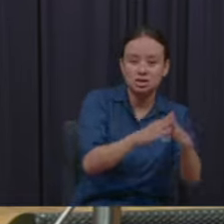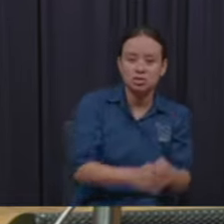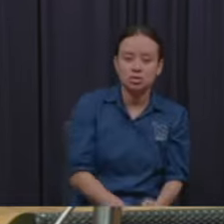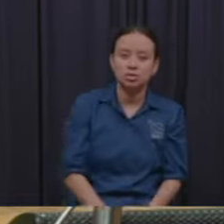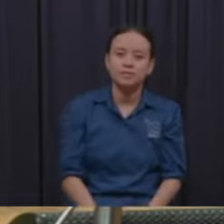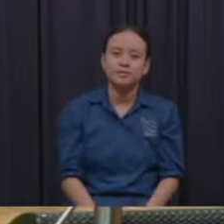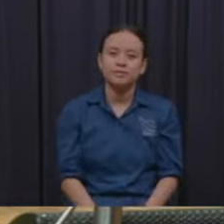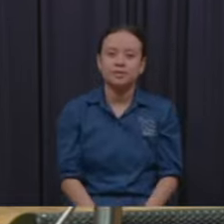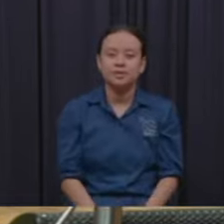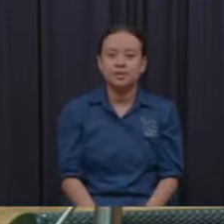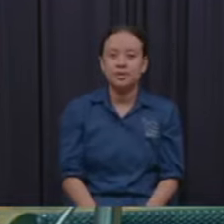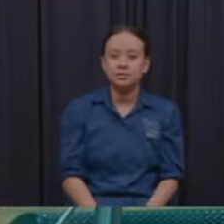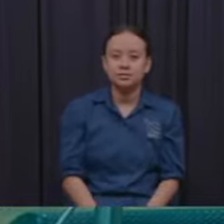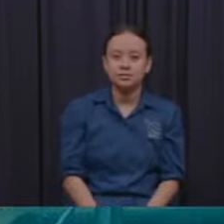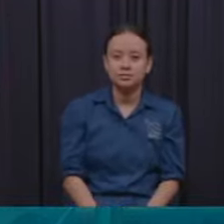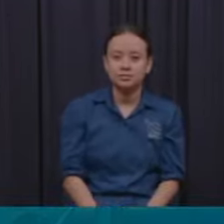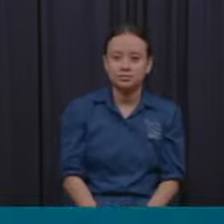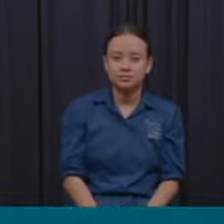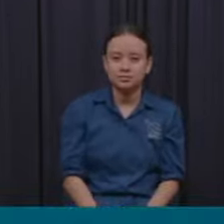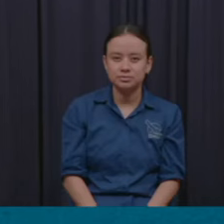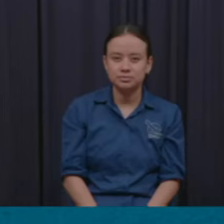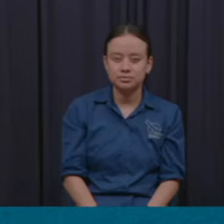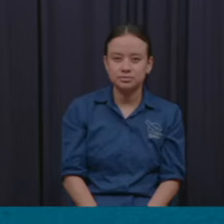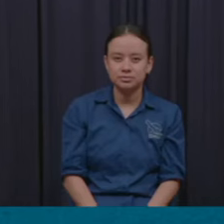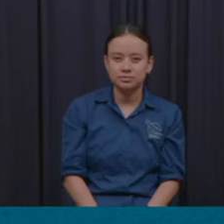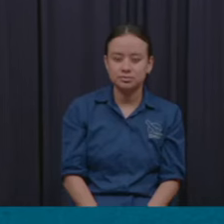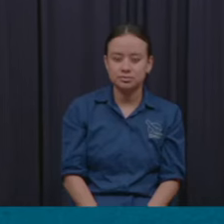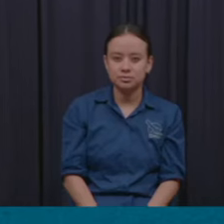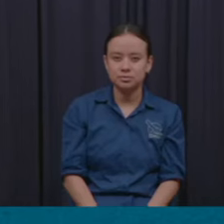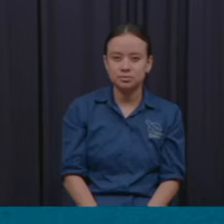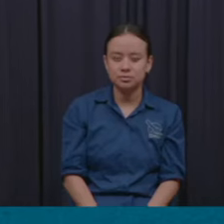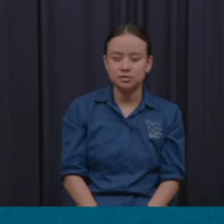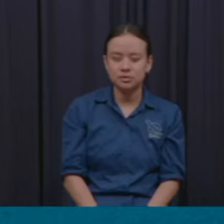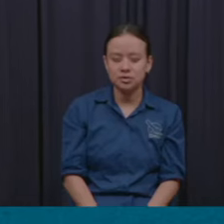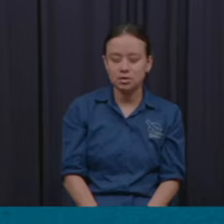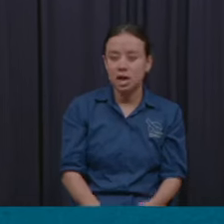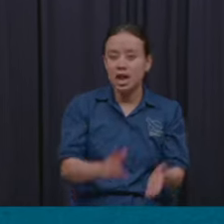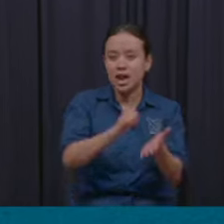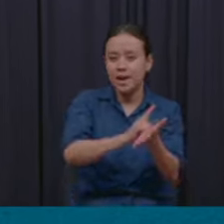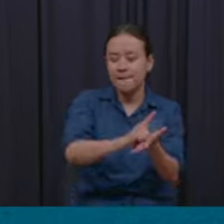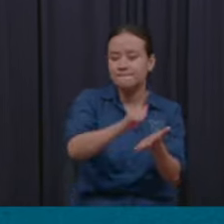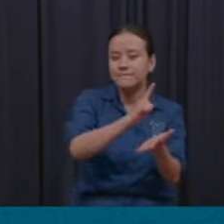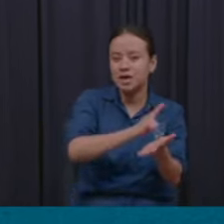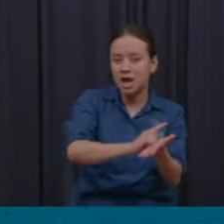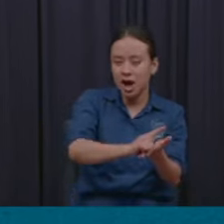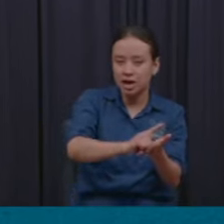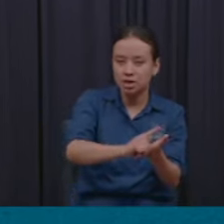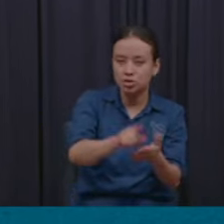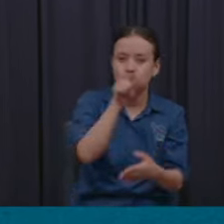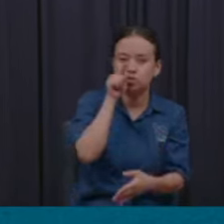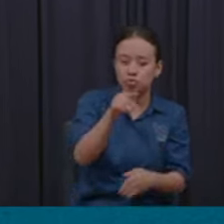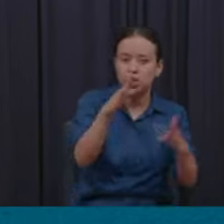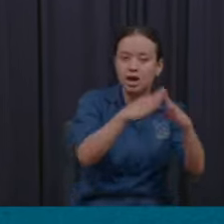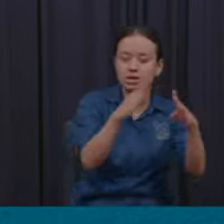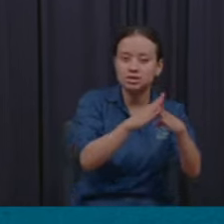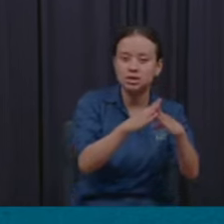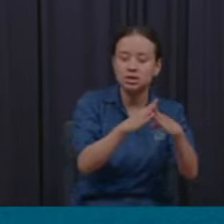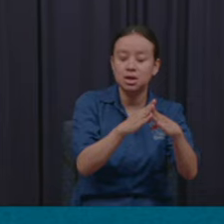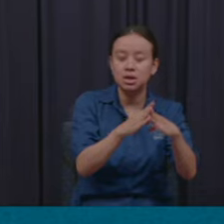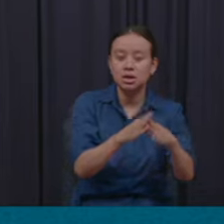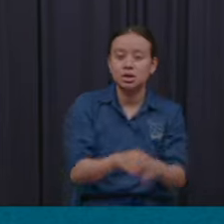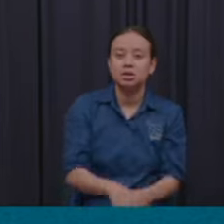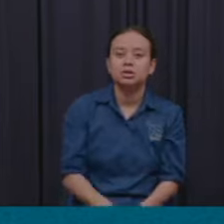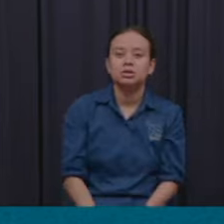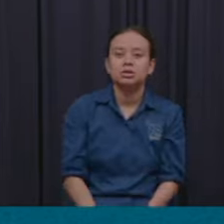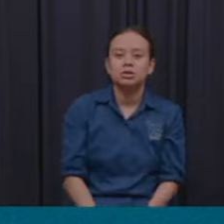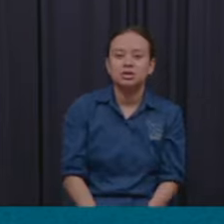Que ya se asustó. Uy, espérese. Una limpieza espiritual que nos involucra a nosotros como personas. O